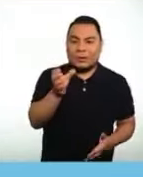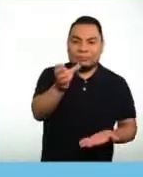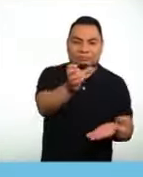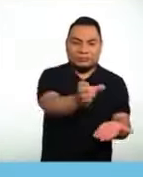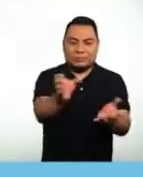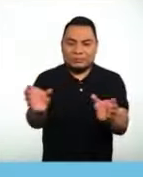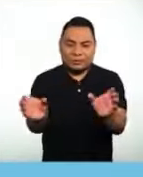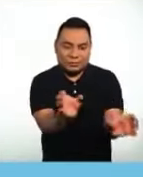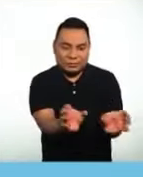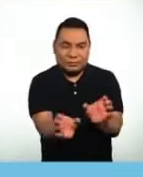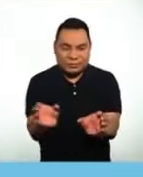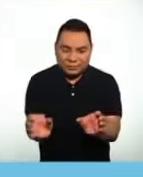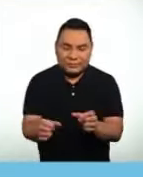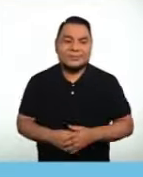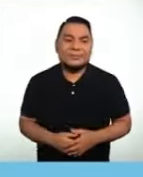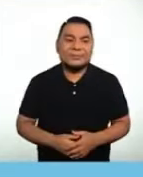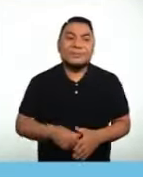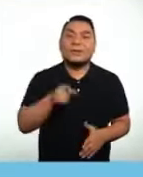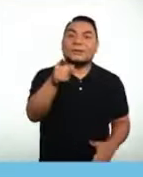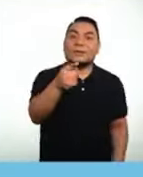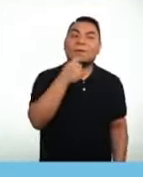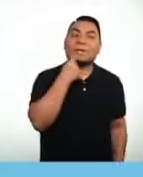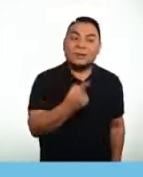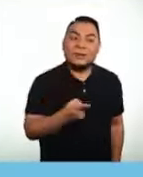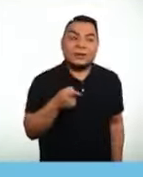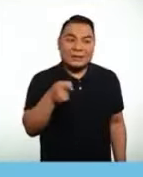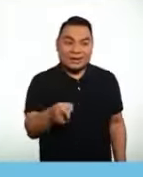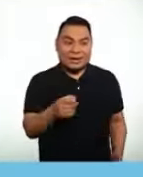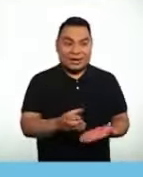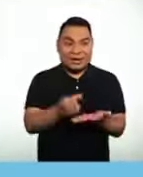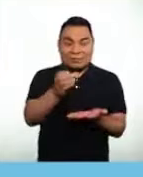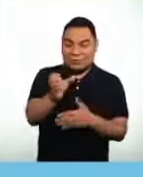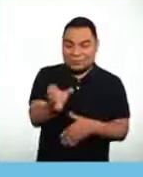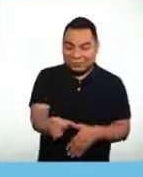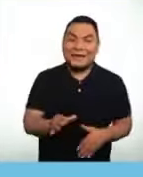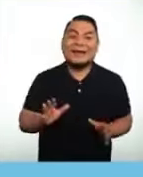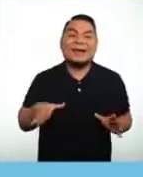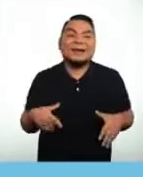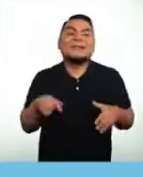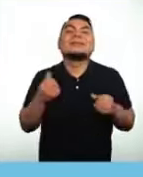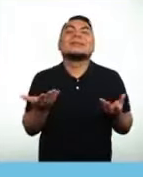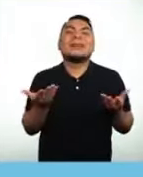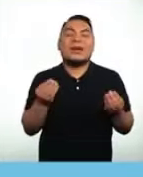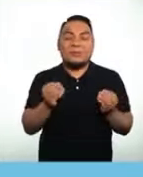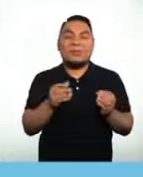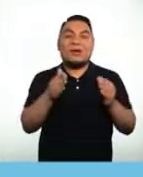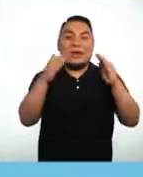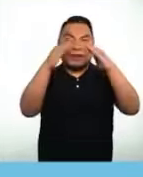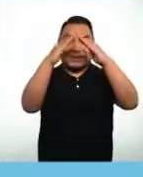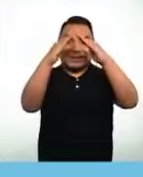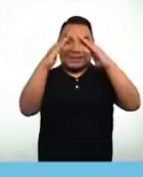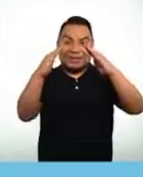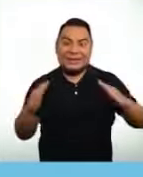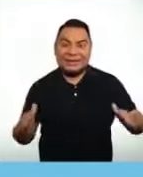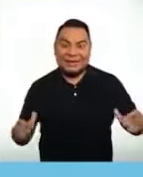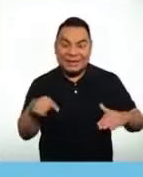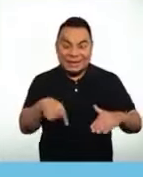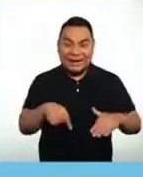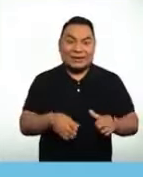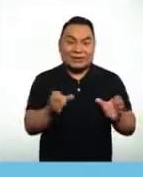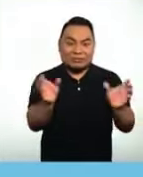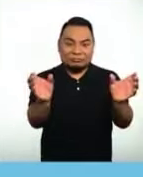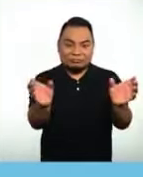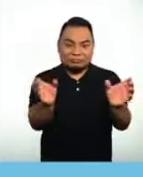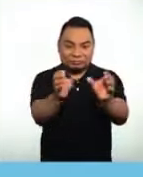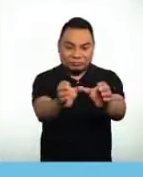en sus posiciones. Dile, con nuestras botellas vamos a formar un triángulo